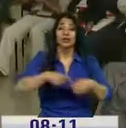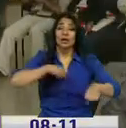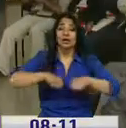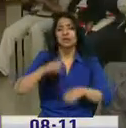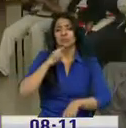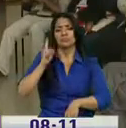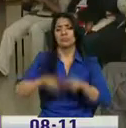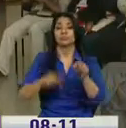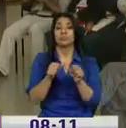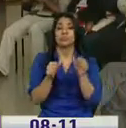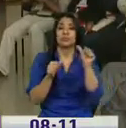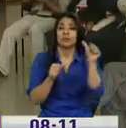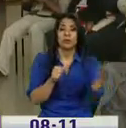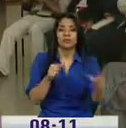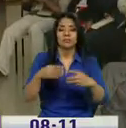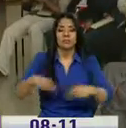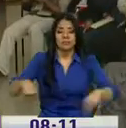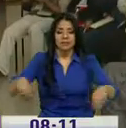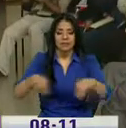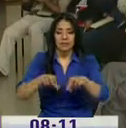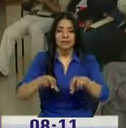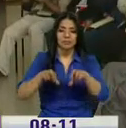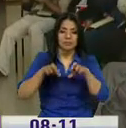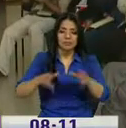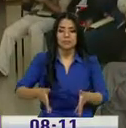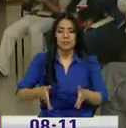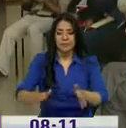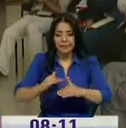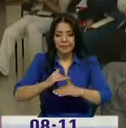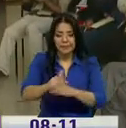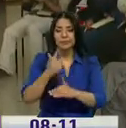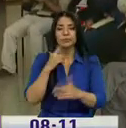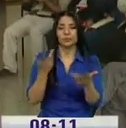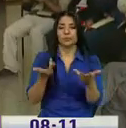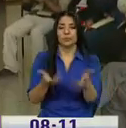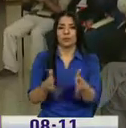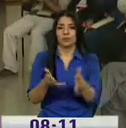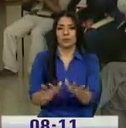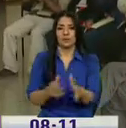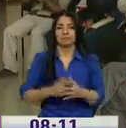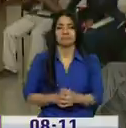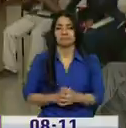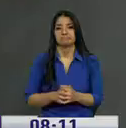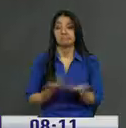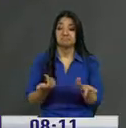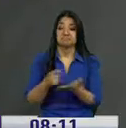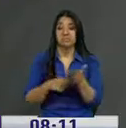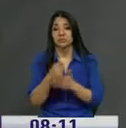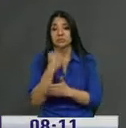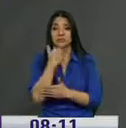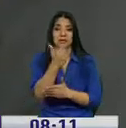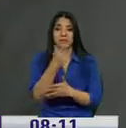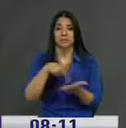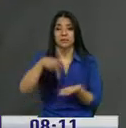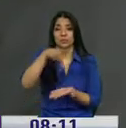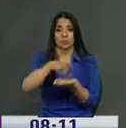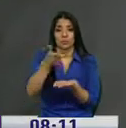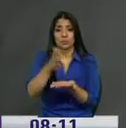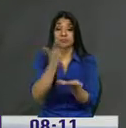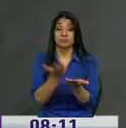qué? ¿En qué? En legalización de tierras, en trazados viales, que no lo tenemos actualizado en catastro de las parroquias. Aspiran que estas